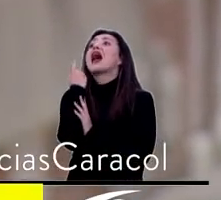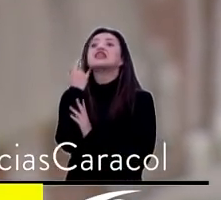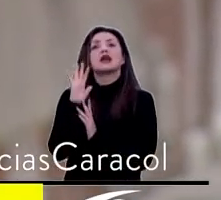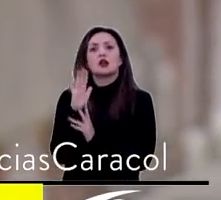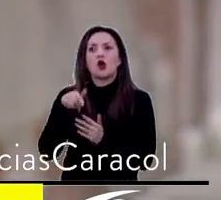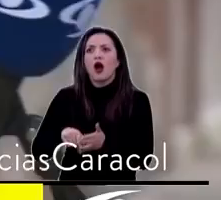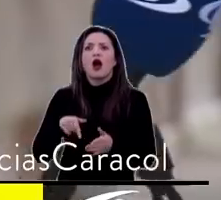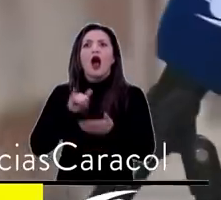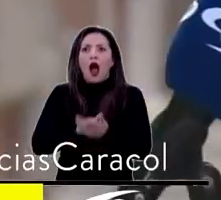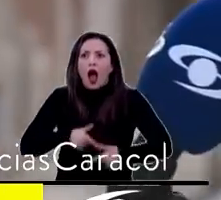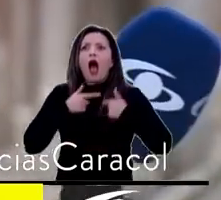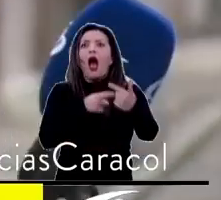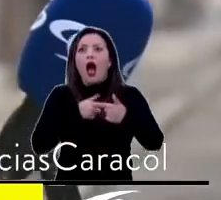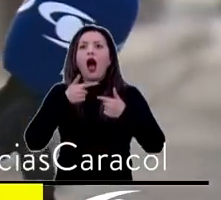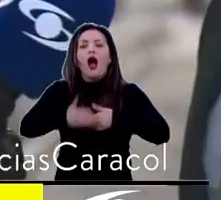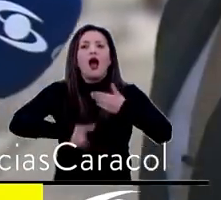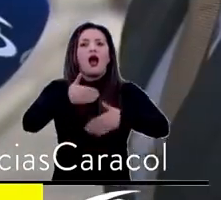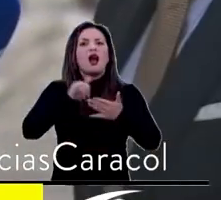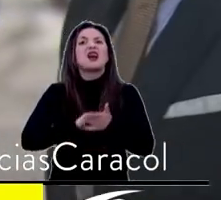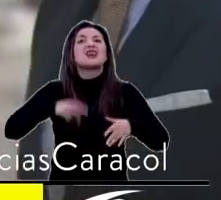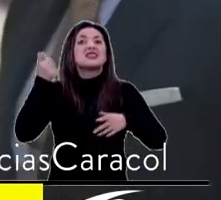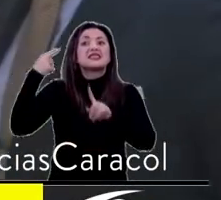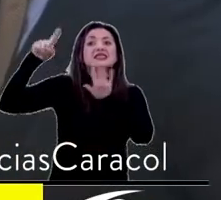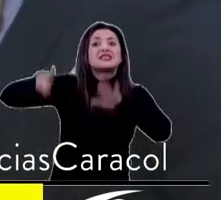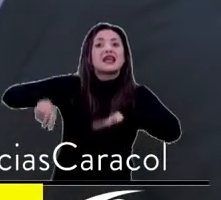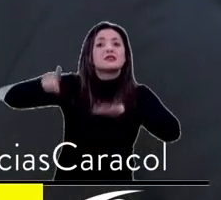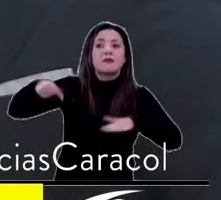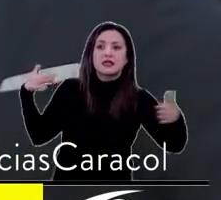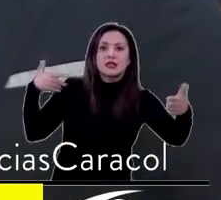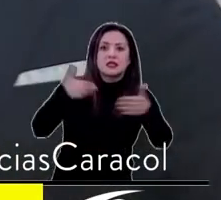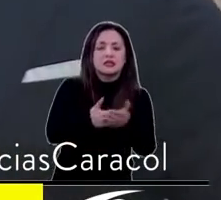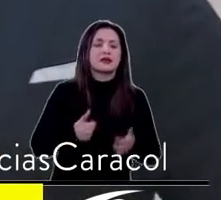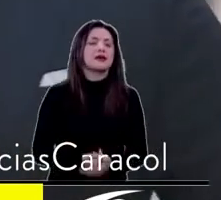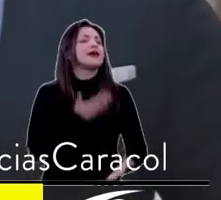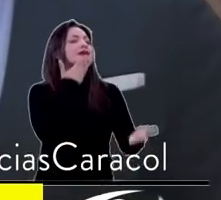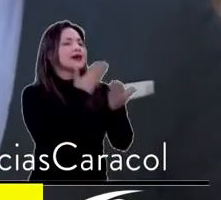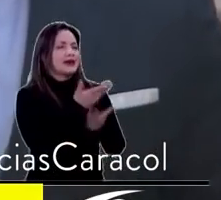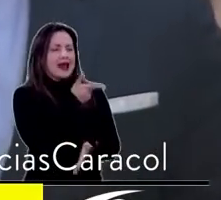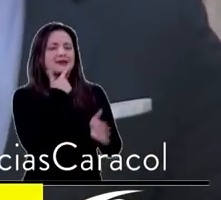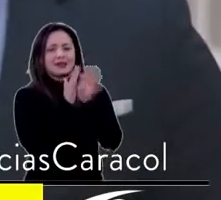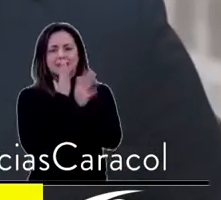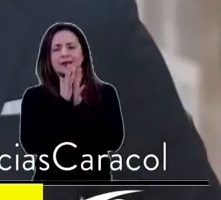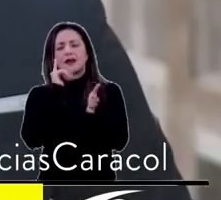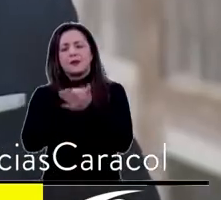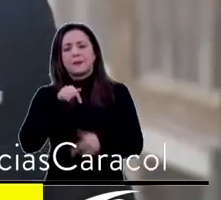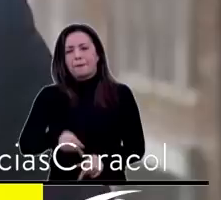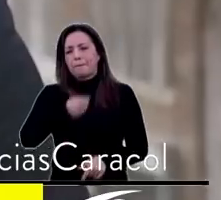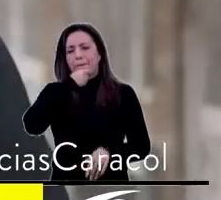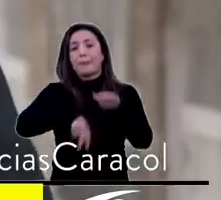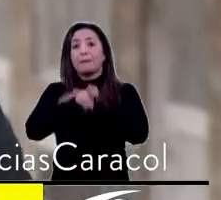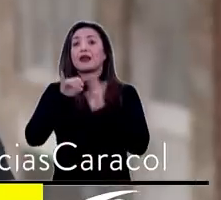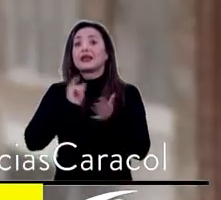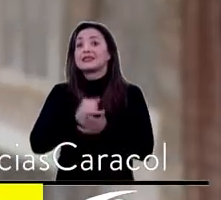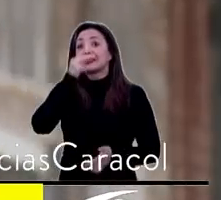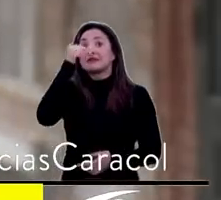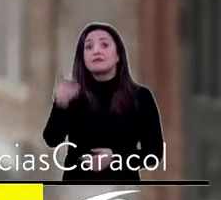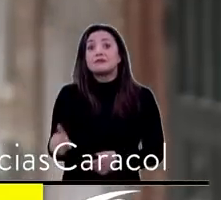lucha. Xiomara, muchas gracias por estar con nosotros a esta hora en Noticias Caracol. Ella dice entonces que la